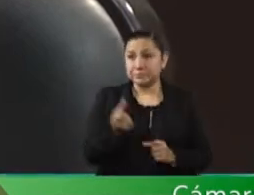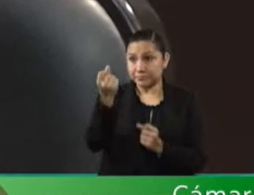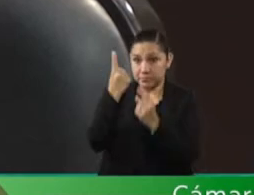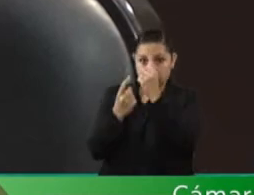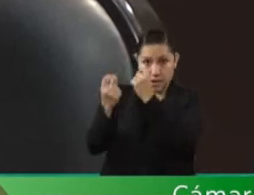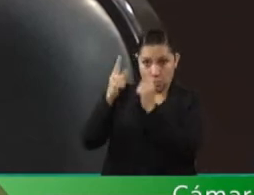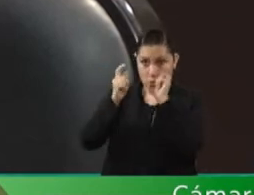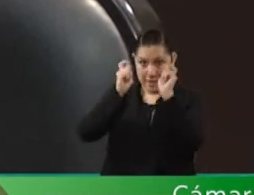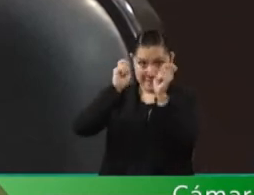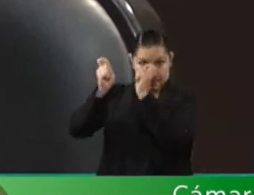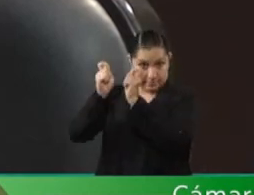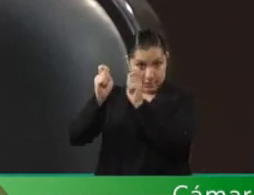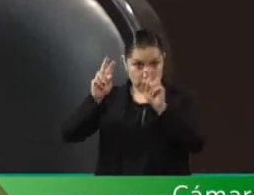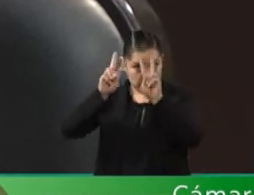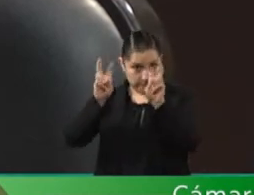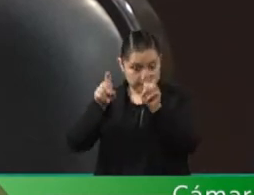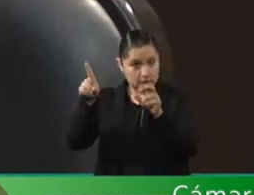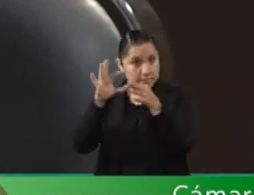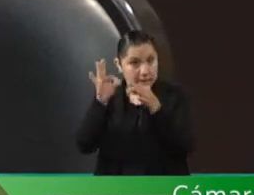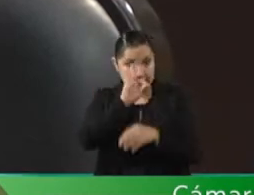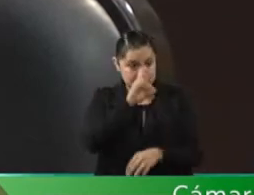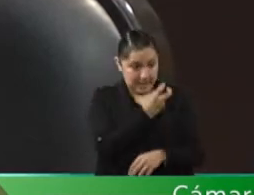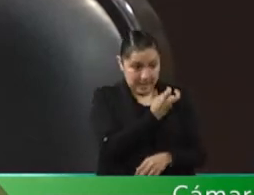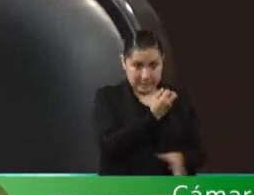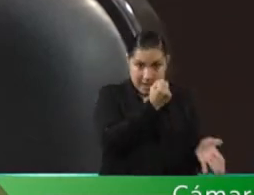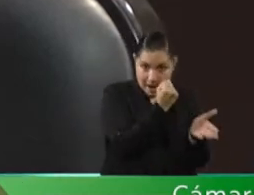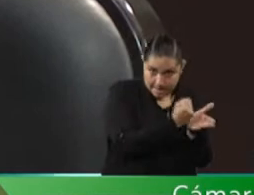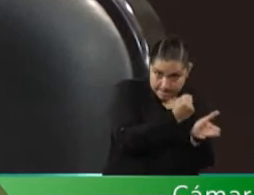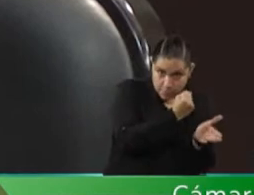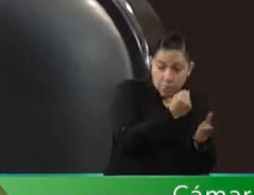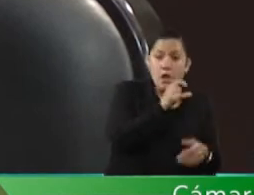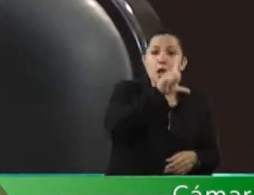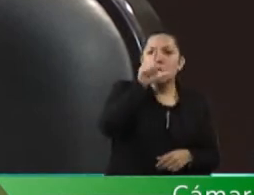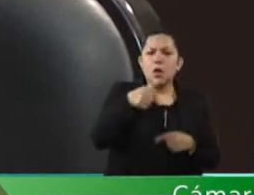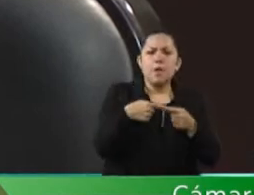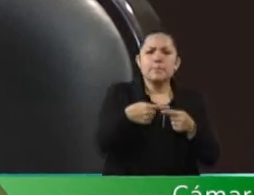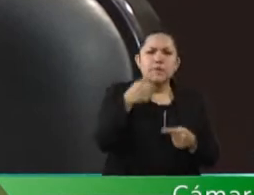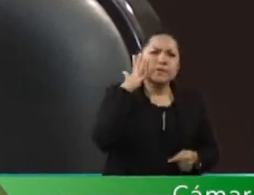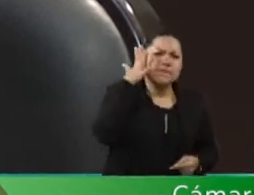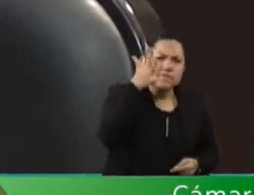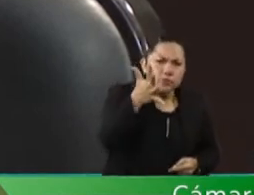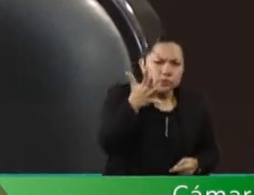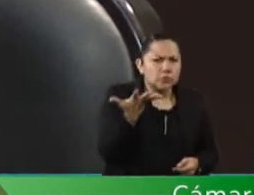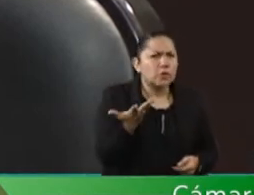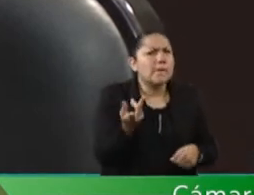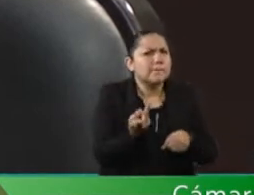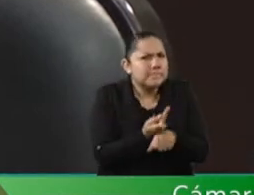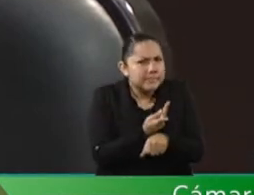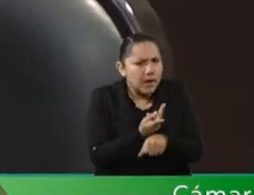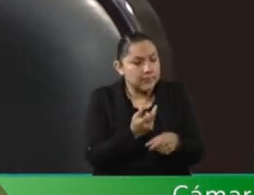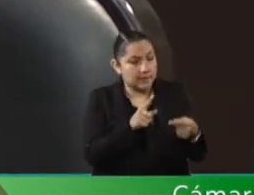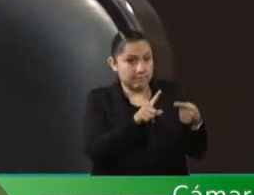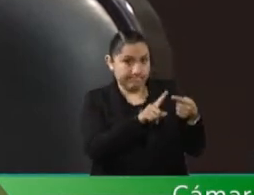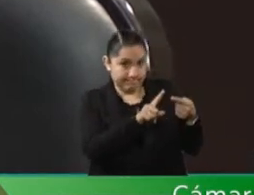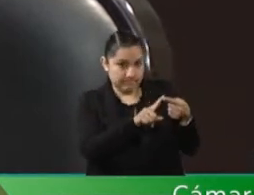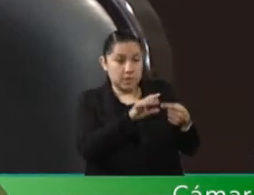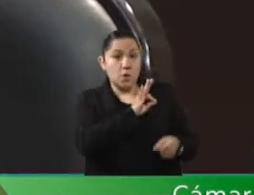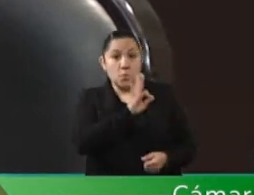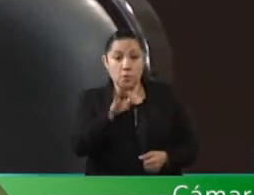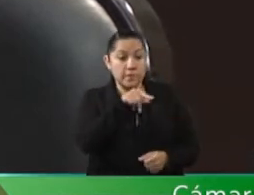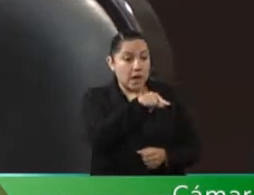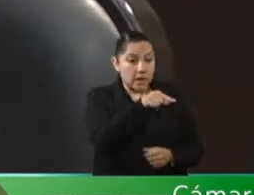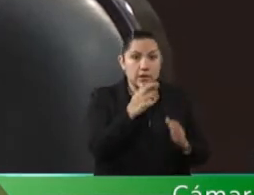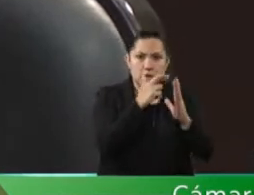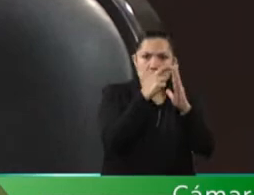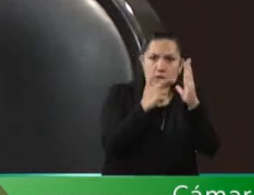reforma constitucional, algunos de sus efectos serían: 1. La falta de certeza jurídica respecto a la regulación a